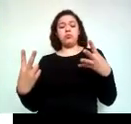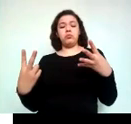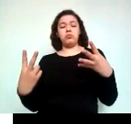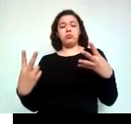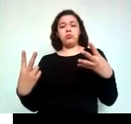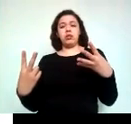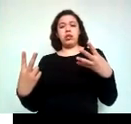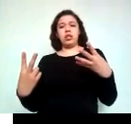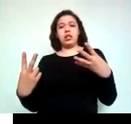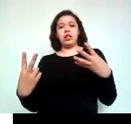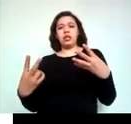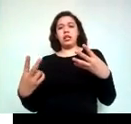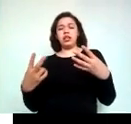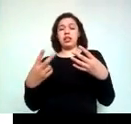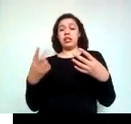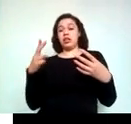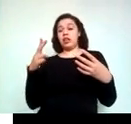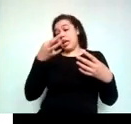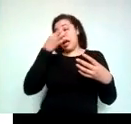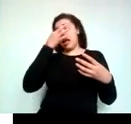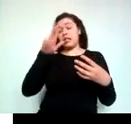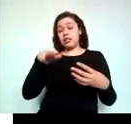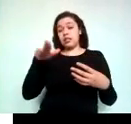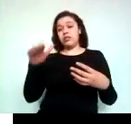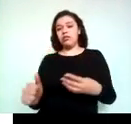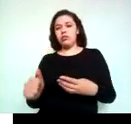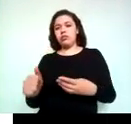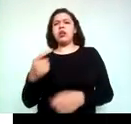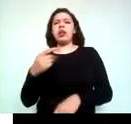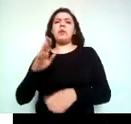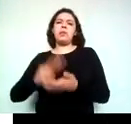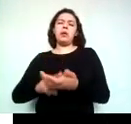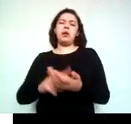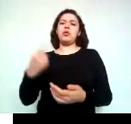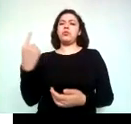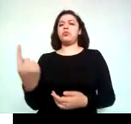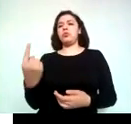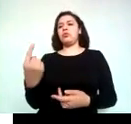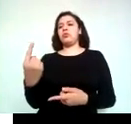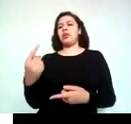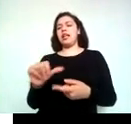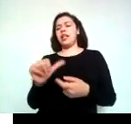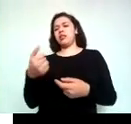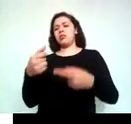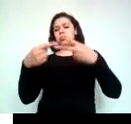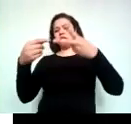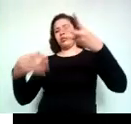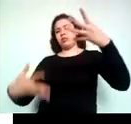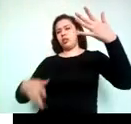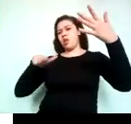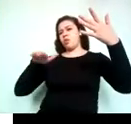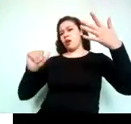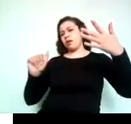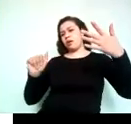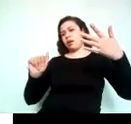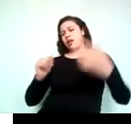respondo que casi nunca y de acuerdo a la tabla el valor es 1. Y en las siguientes preguntas contesto que nunca y el